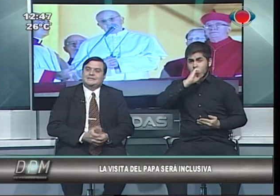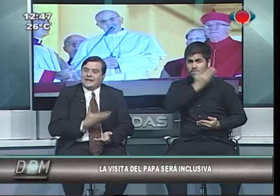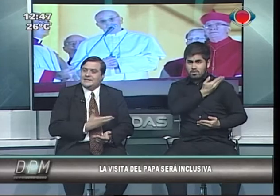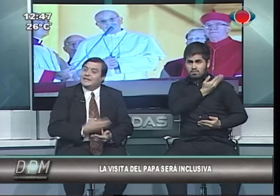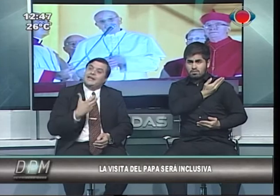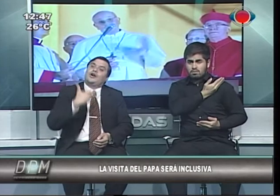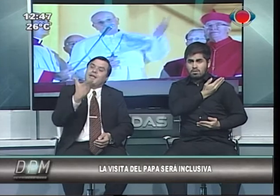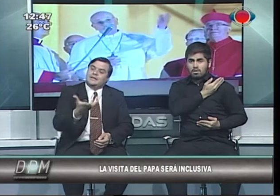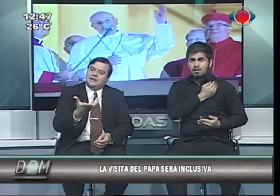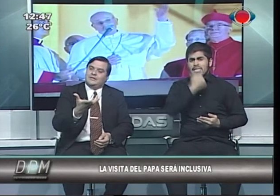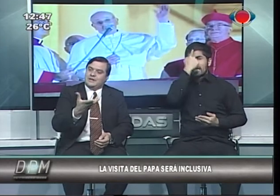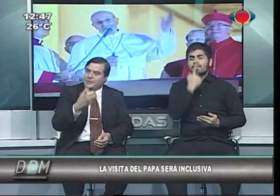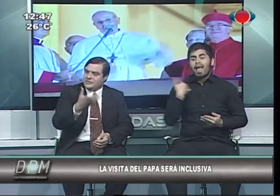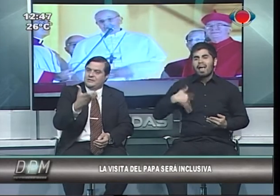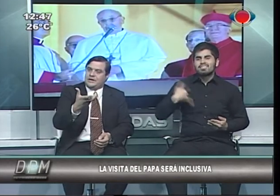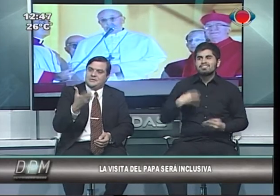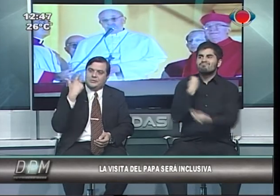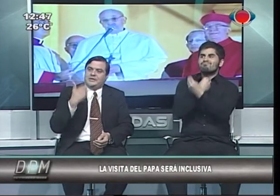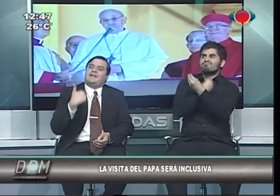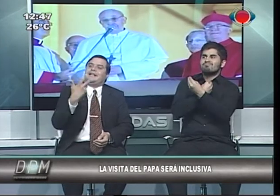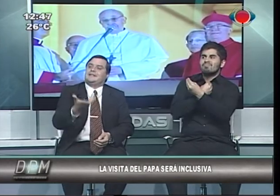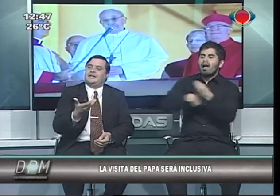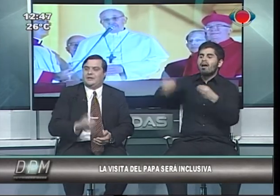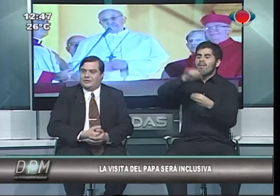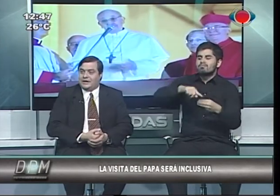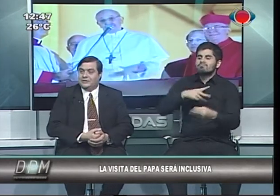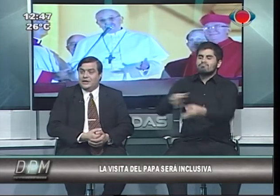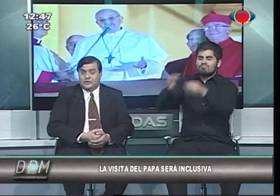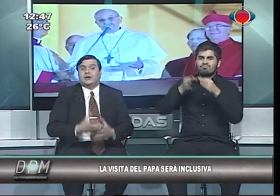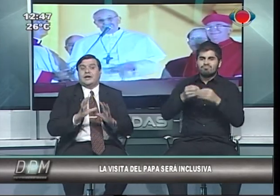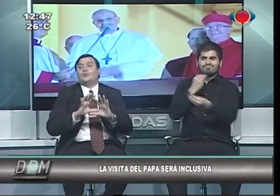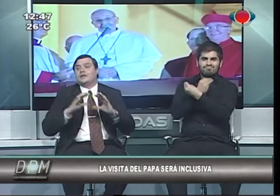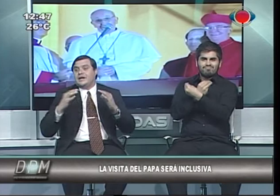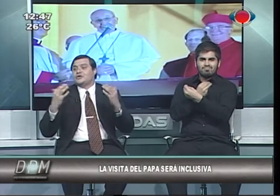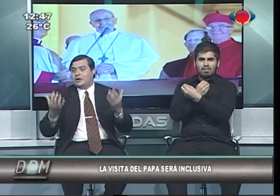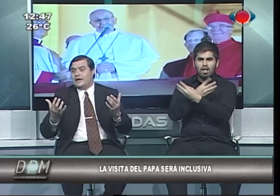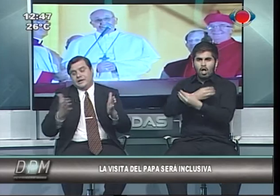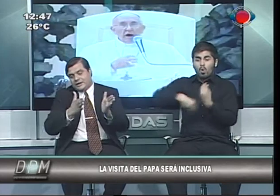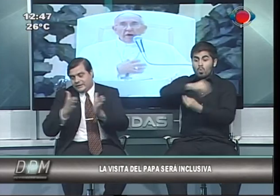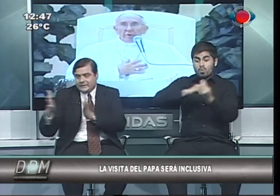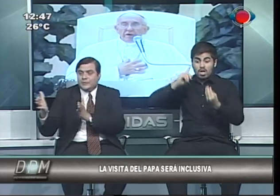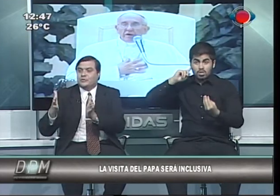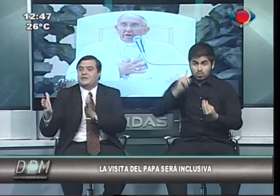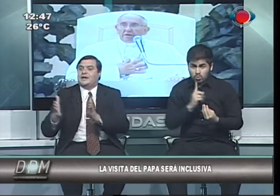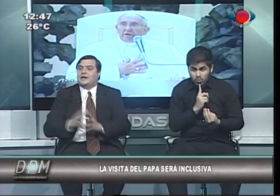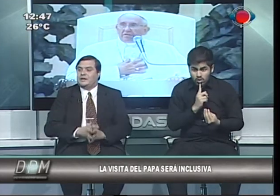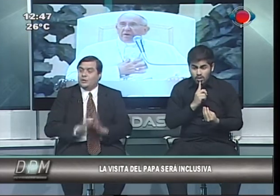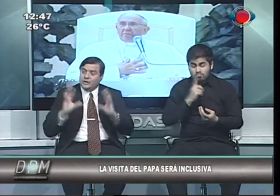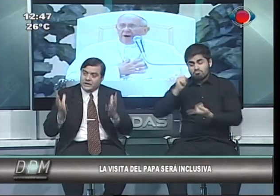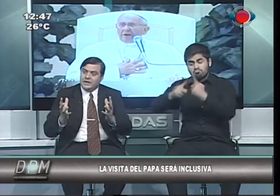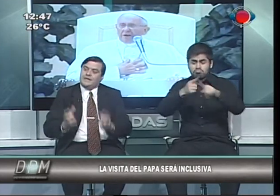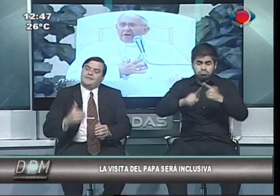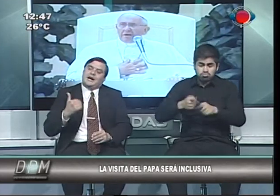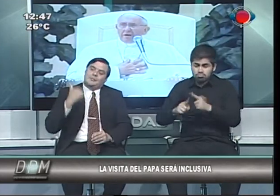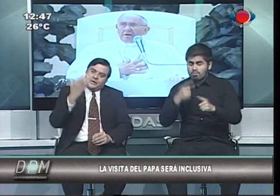¿verdad? Es la seña que los argentinos, las personas con discapacidad auditiva argentina, le colocaron. Yo creo que la comunidad sorda en este tiempo se va a